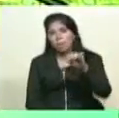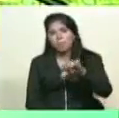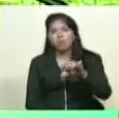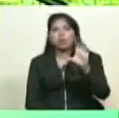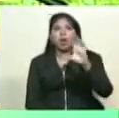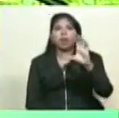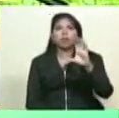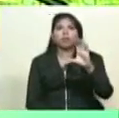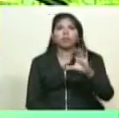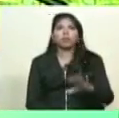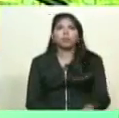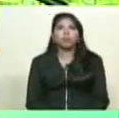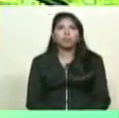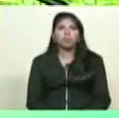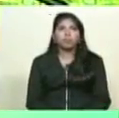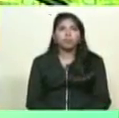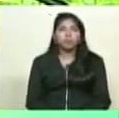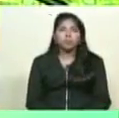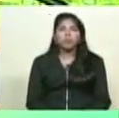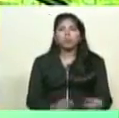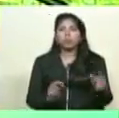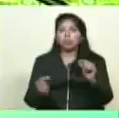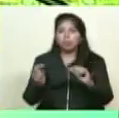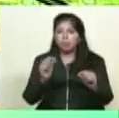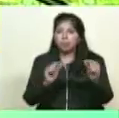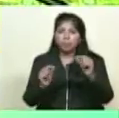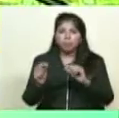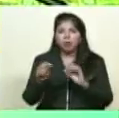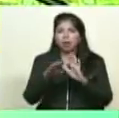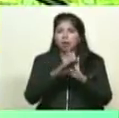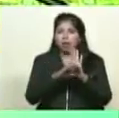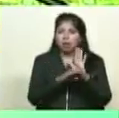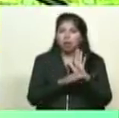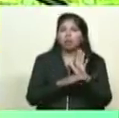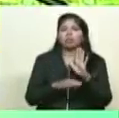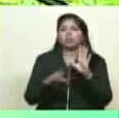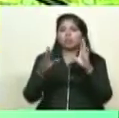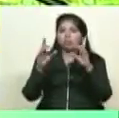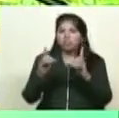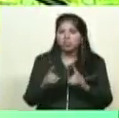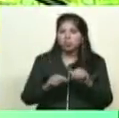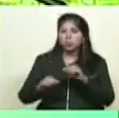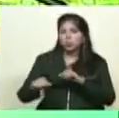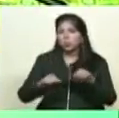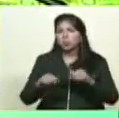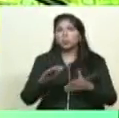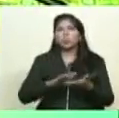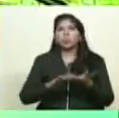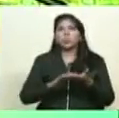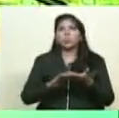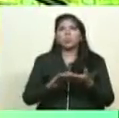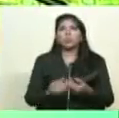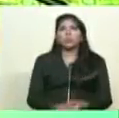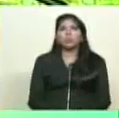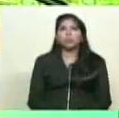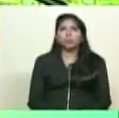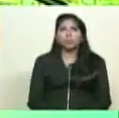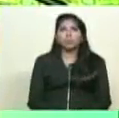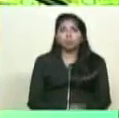sectorial, para discutir la agenda de acción, de decisiones, de soluciones que yo les estoy pidiendo.